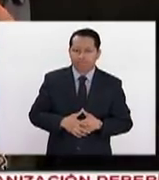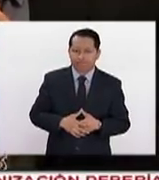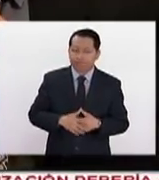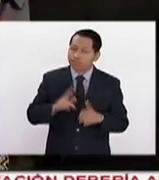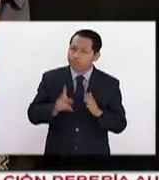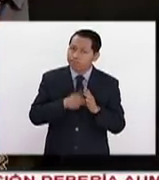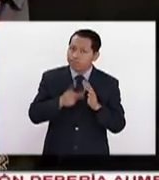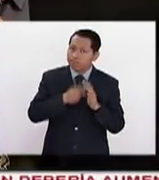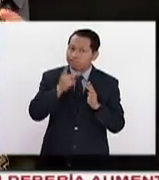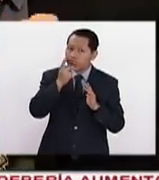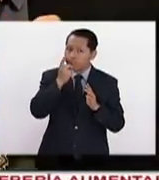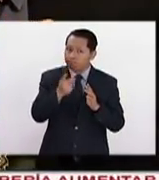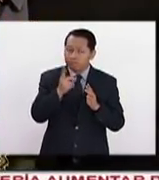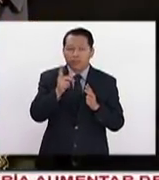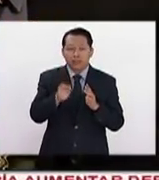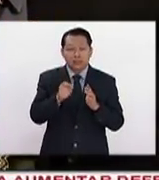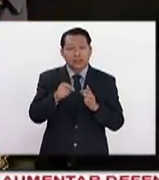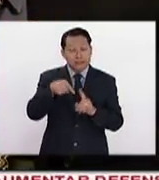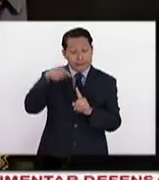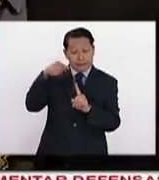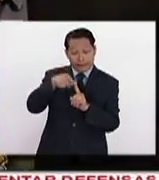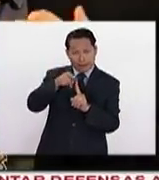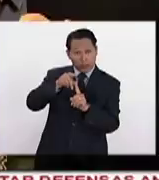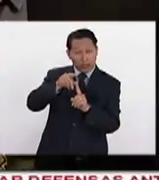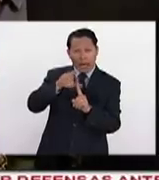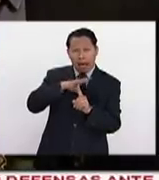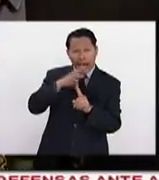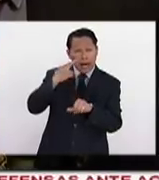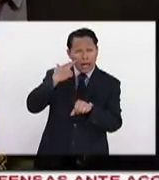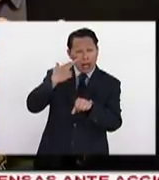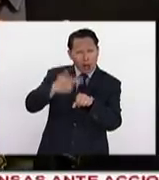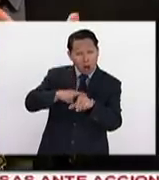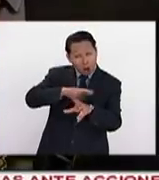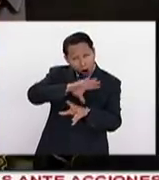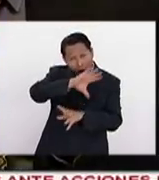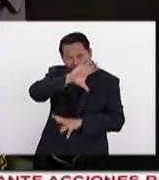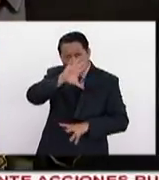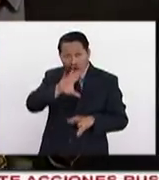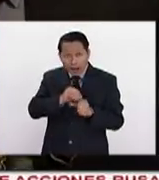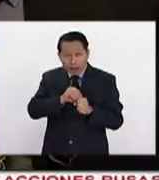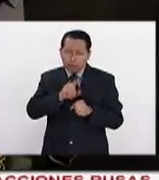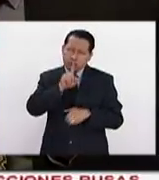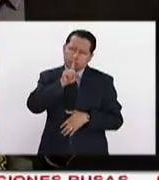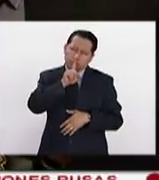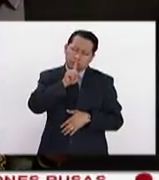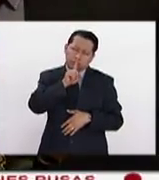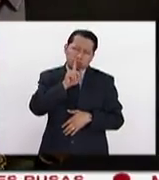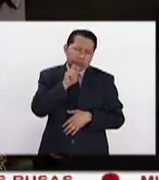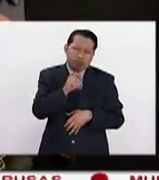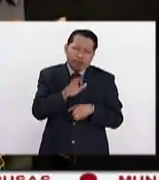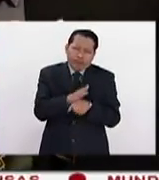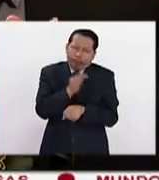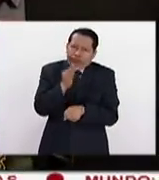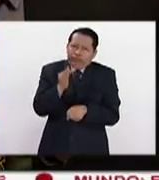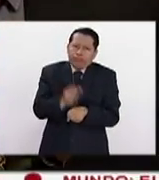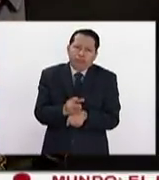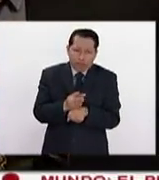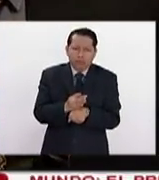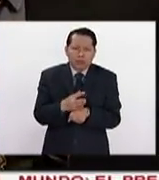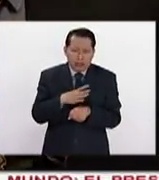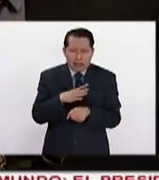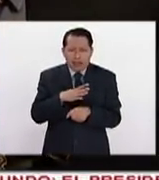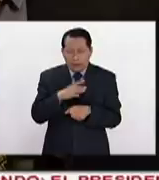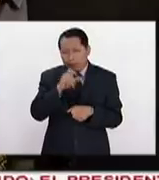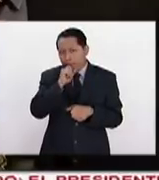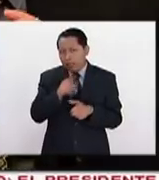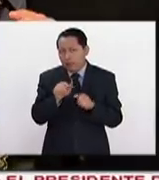Nuevamente, no asumiendo toda la responsabilidad sobre sus hombros, porque tienen una responsabilidad, pero no es toda. El sistema educativo